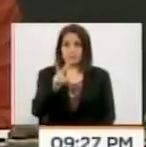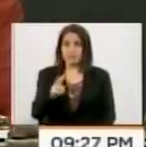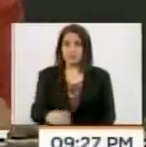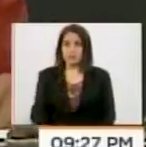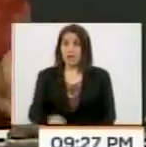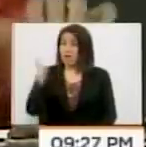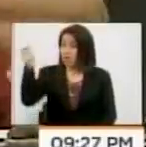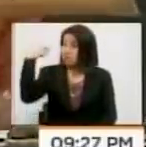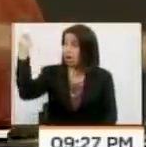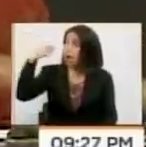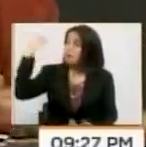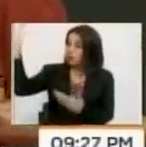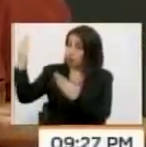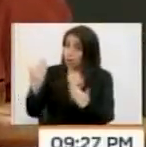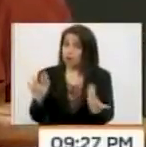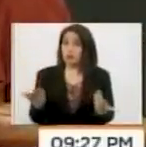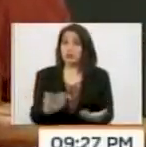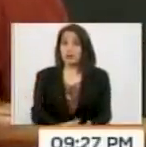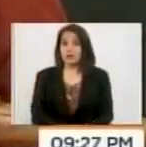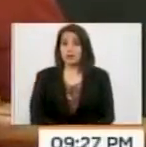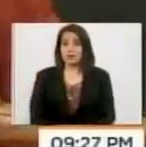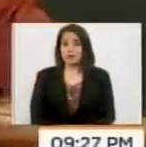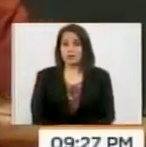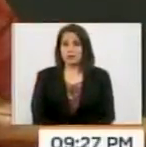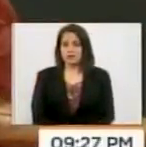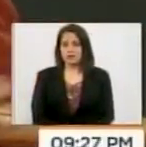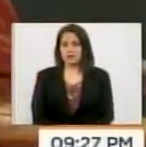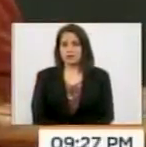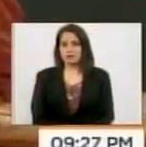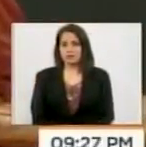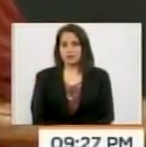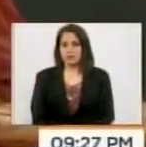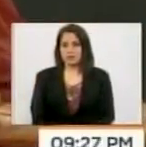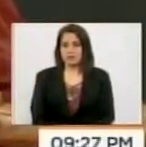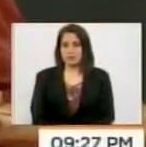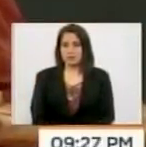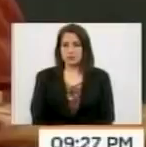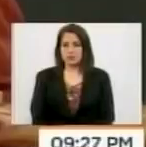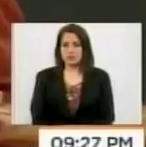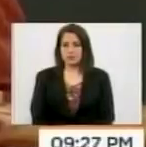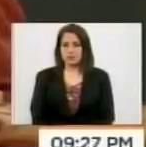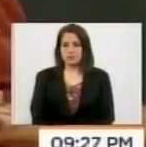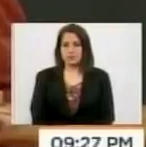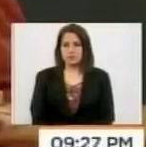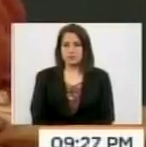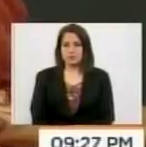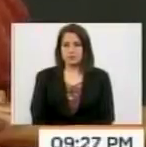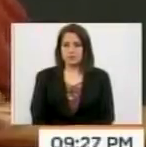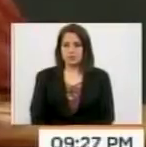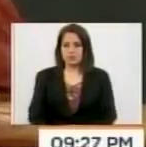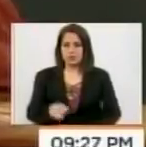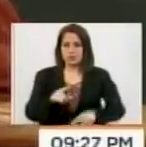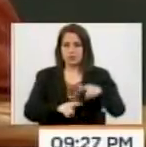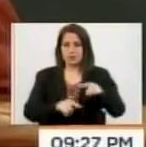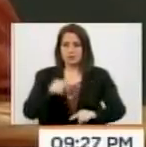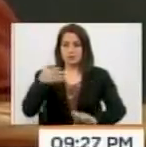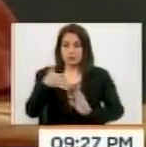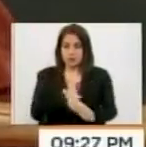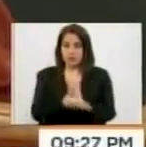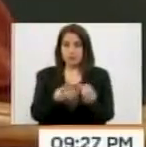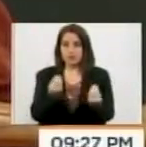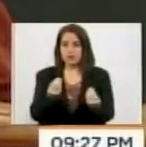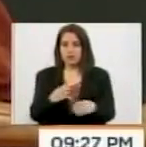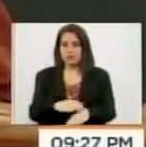De apure viene ese mazo. Bueno, eso es lo que yo quería decir, saludarlo, decirle, pasé un rato a saludarlos por